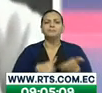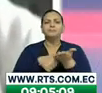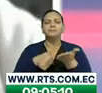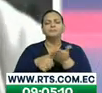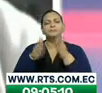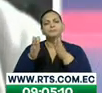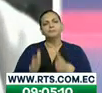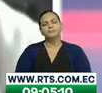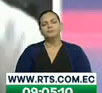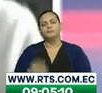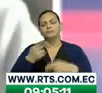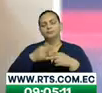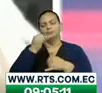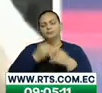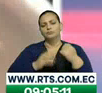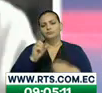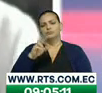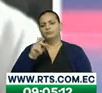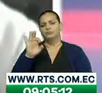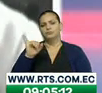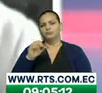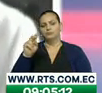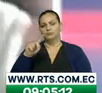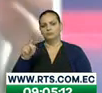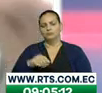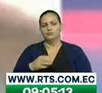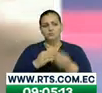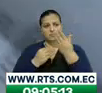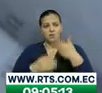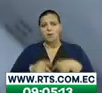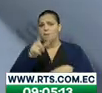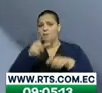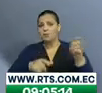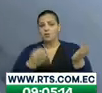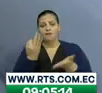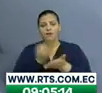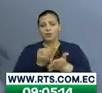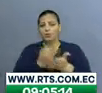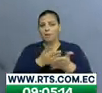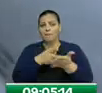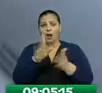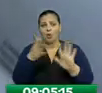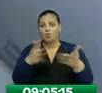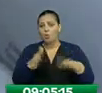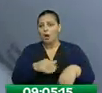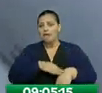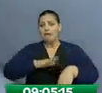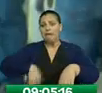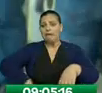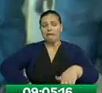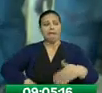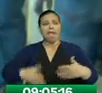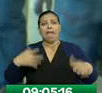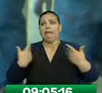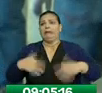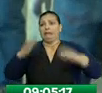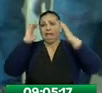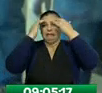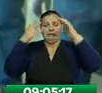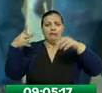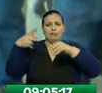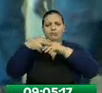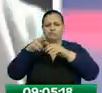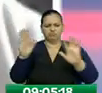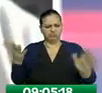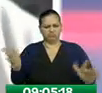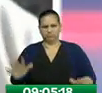reiteró además que no se suspenderá el servicio por falta de pago y se permitirá diferir los consumos hasta un año sin